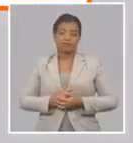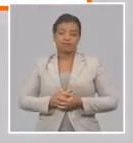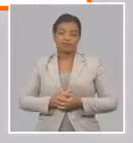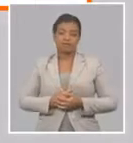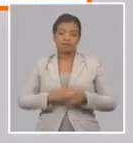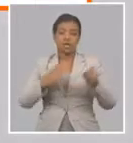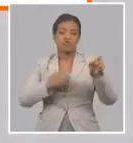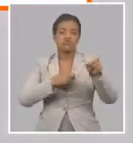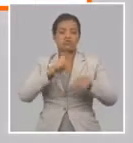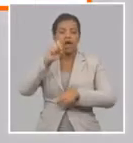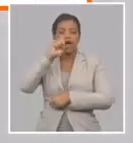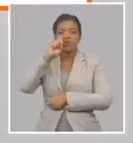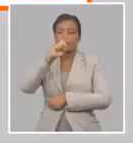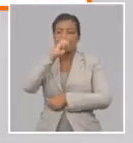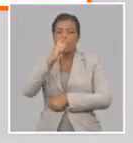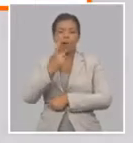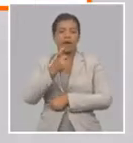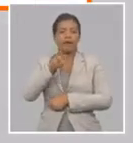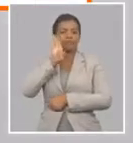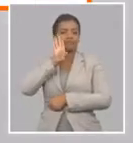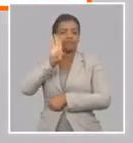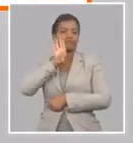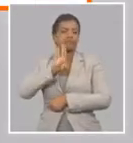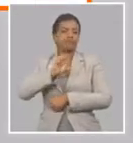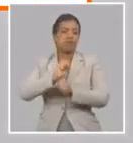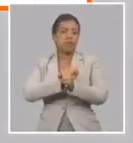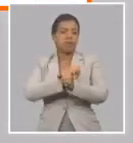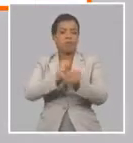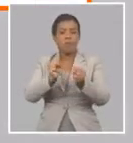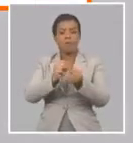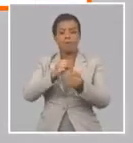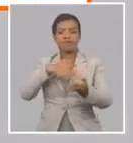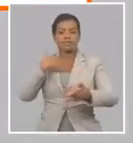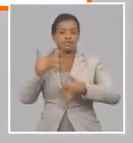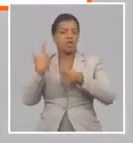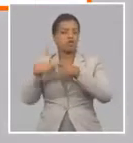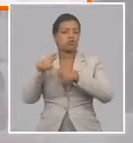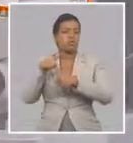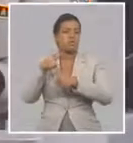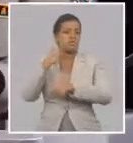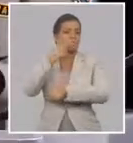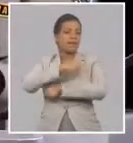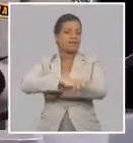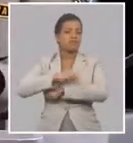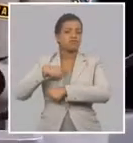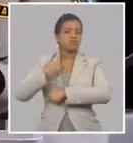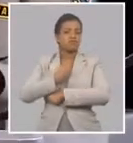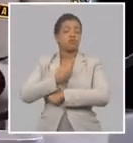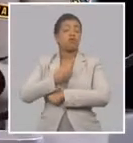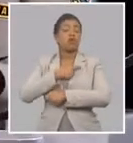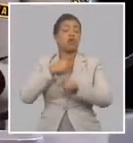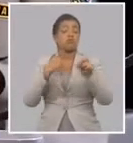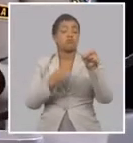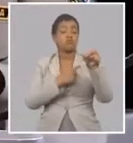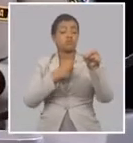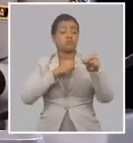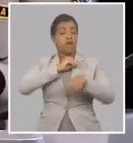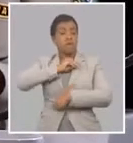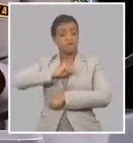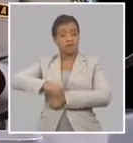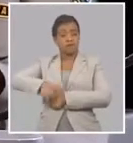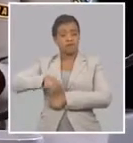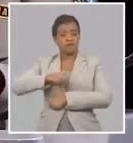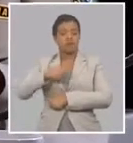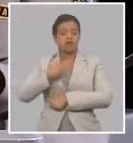enfrentamiento a la droga contrabando al terrorismo a la actividad su perciben y media a las fuerzas nuestras también aprovechando en el nivel